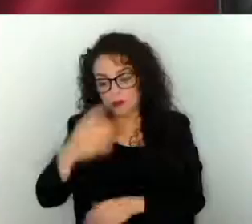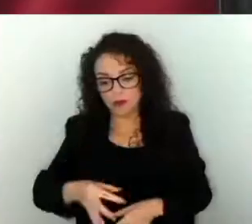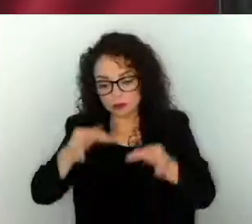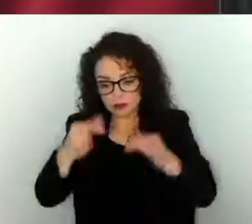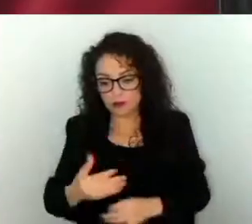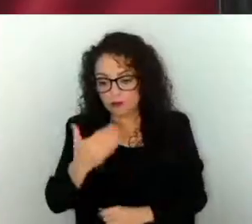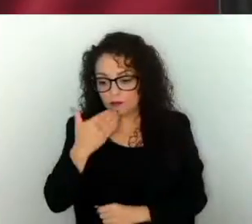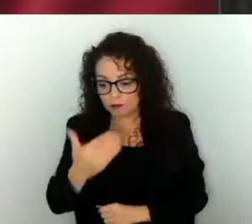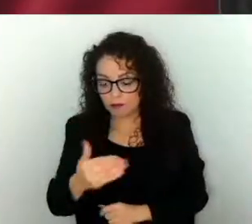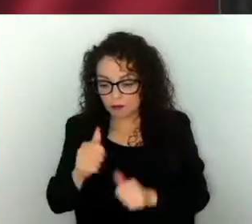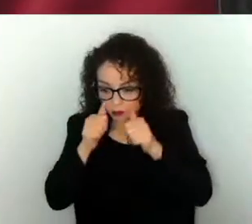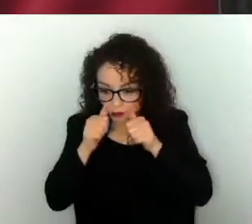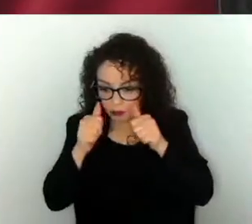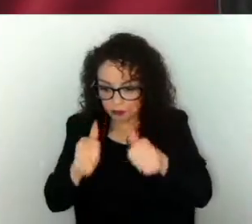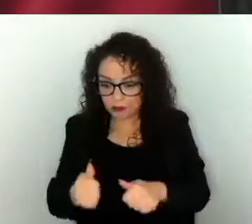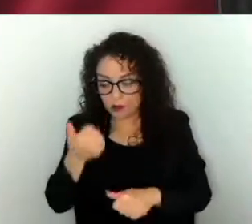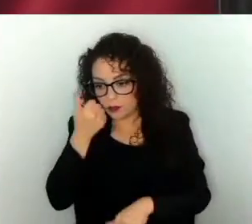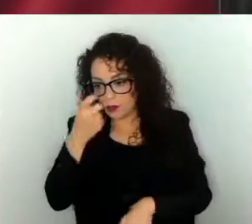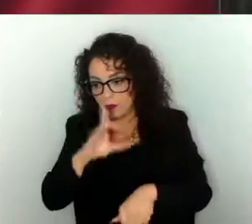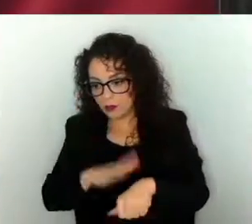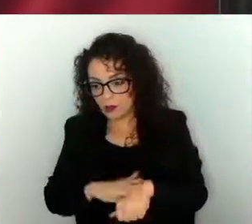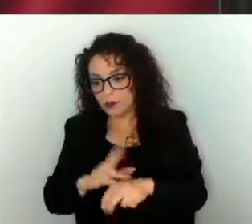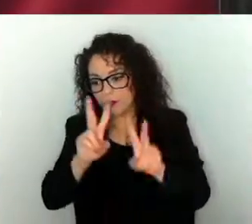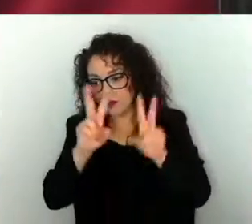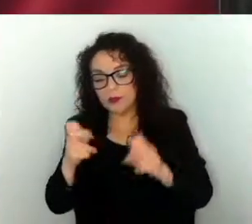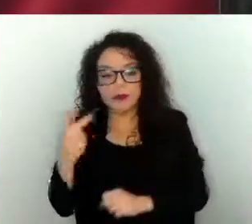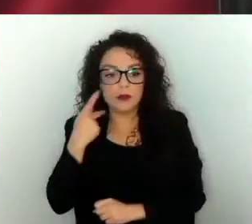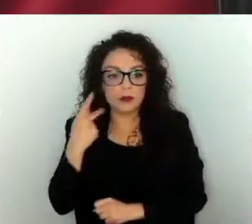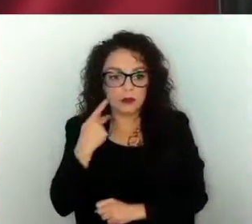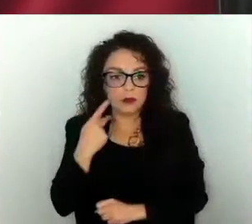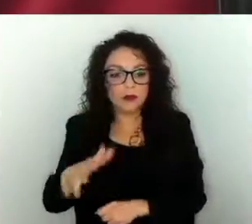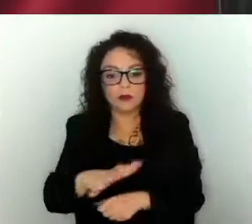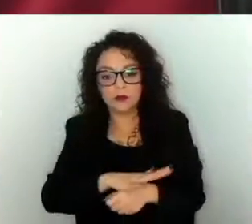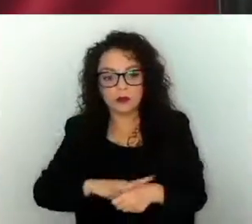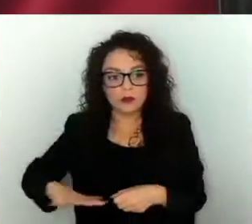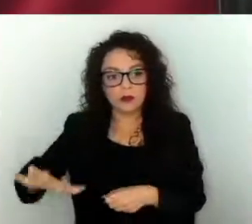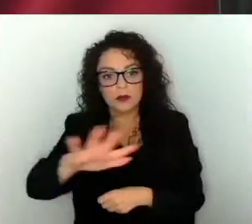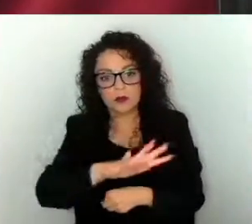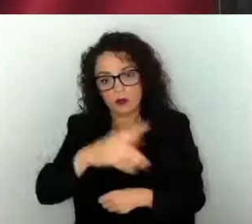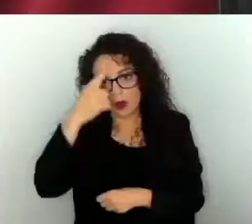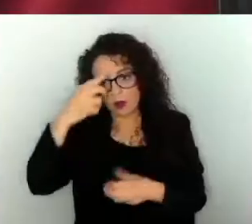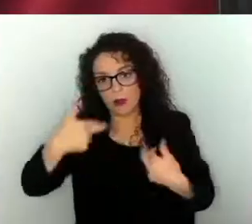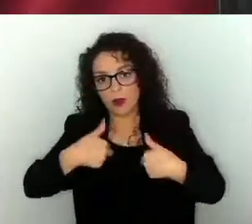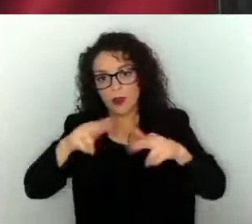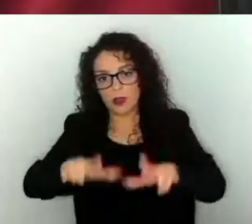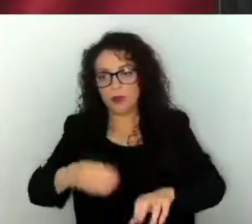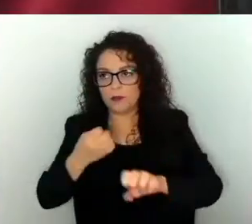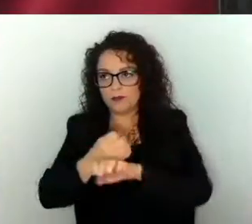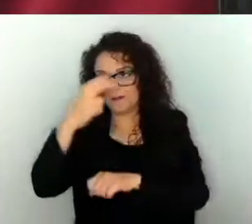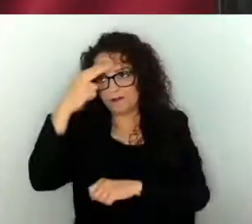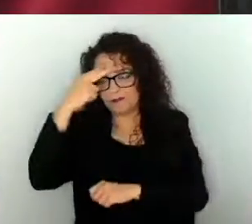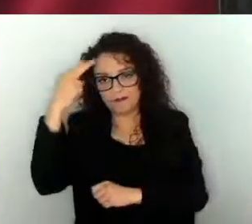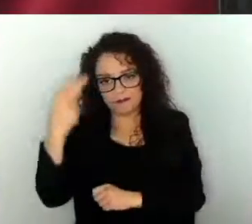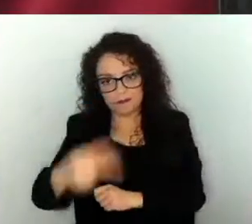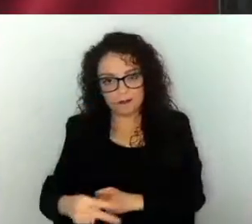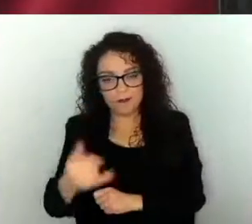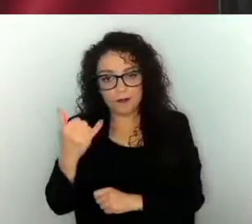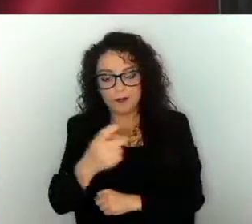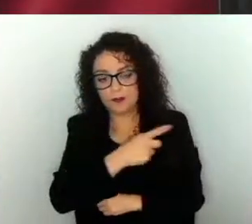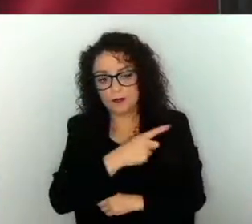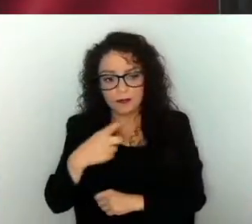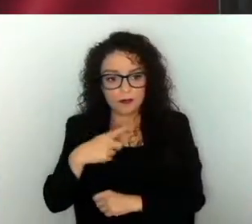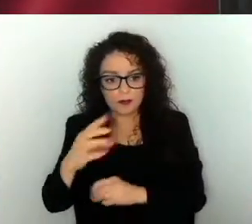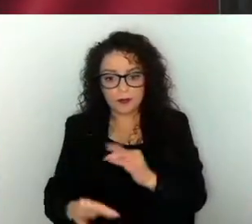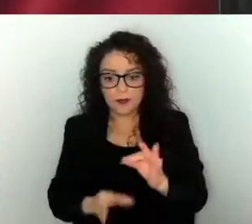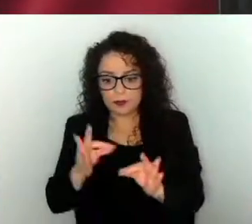administrativas y parlamentarias de la representación popular del Estado de México, y, en consecuencia, su debida y oportuna